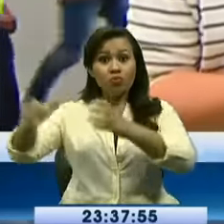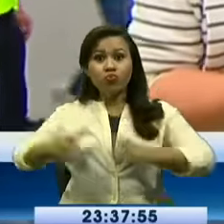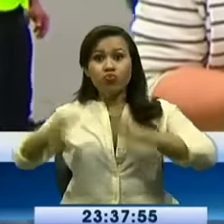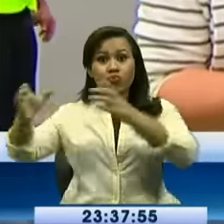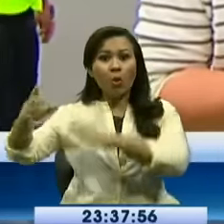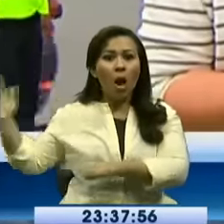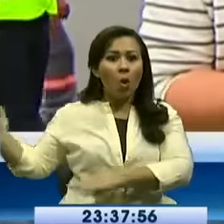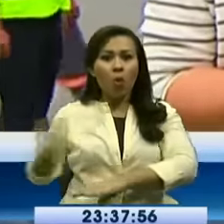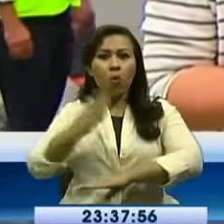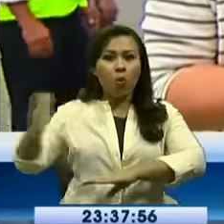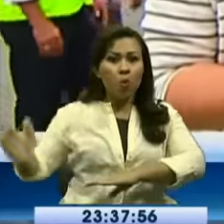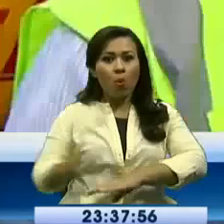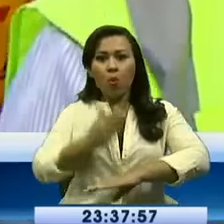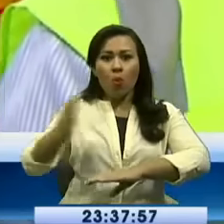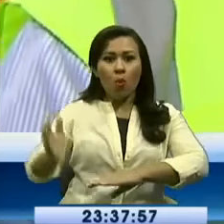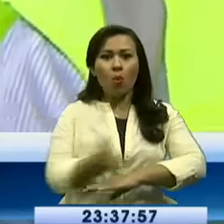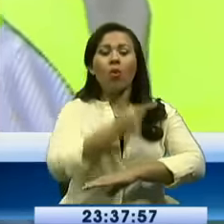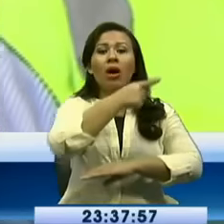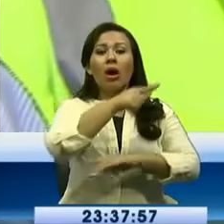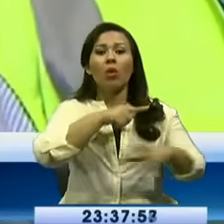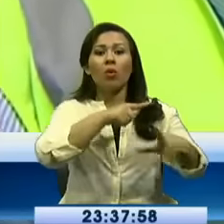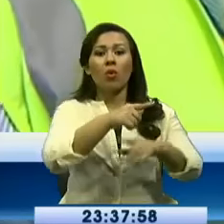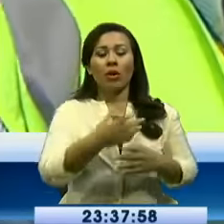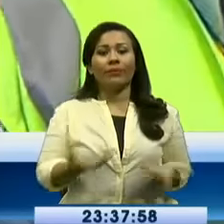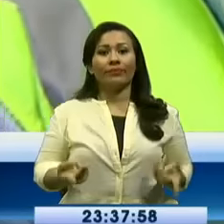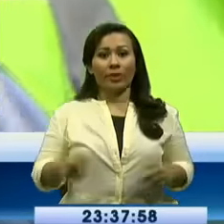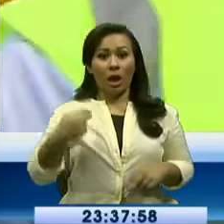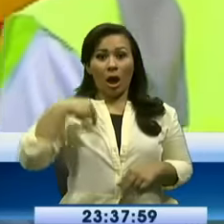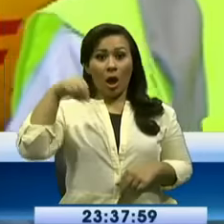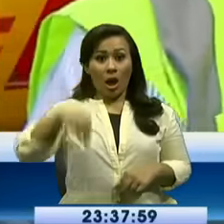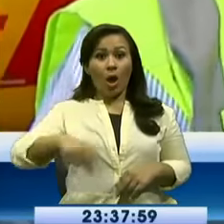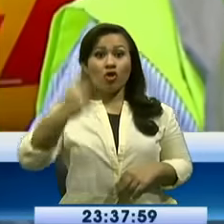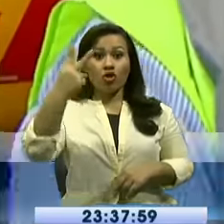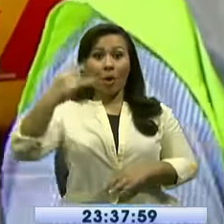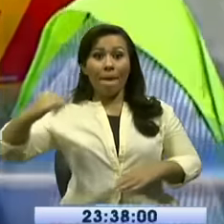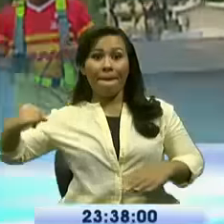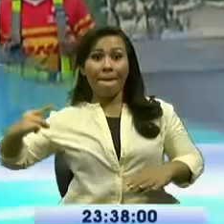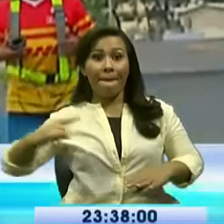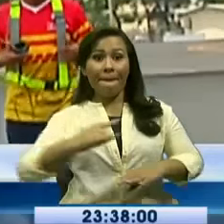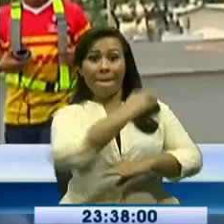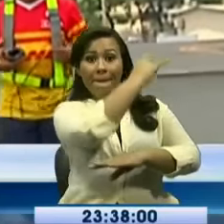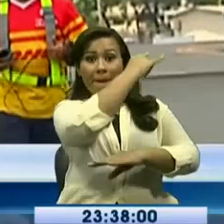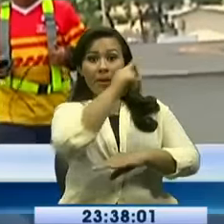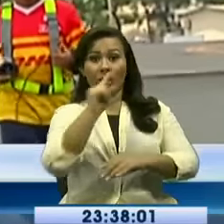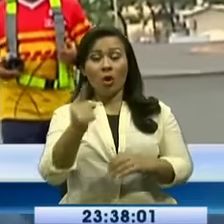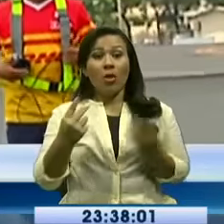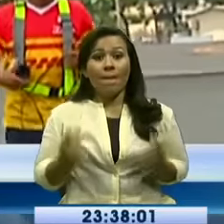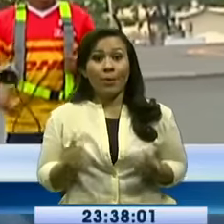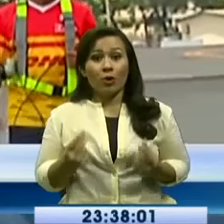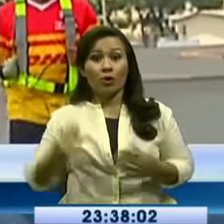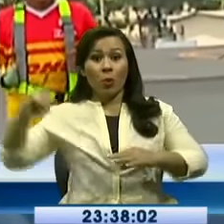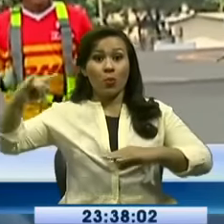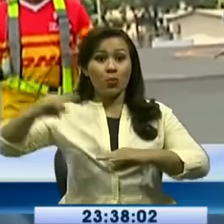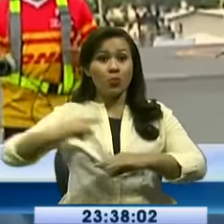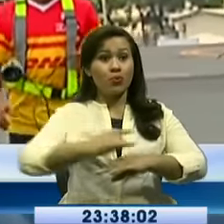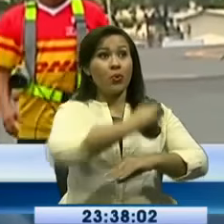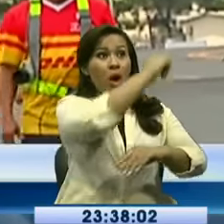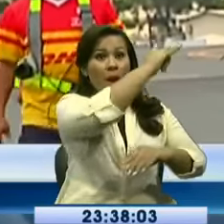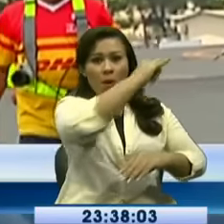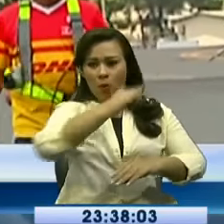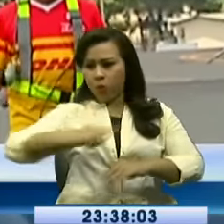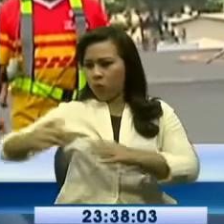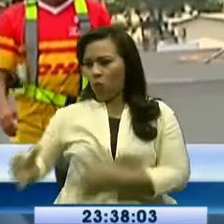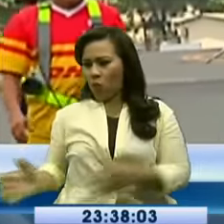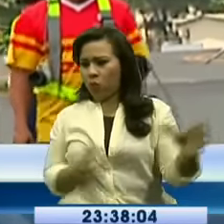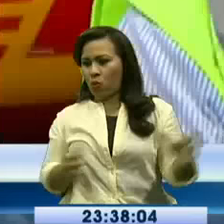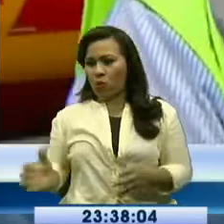humanitaria llegue a su destino. Hoy día vamos a tratar de hacer 2. Por eso es que queremos que se vaya lo más pronto posible, regrese, cargarlo de